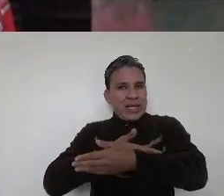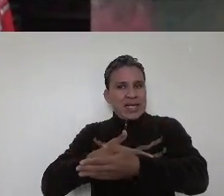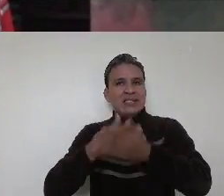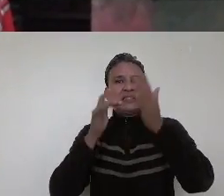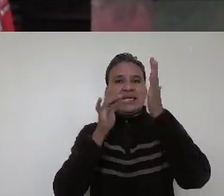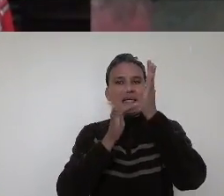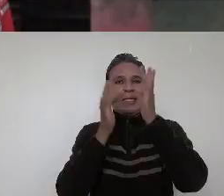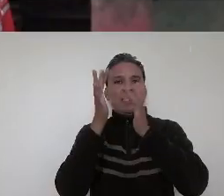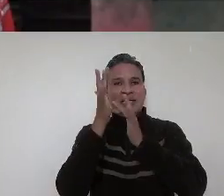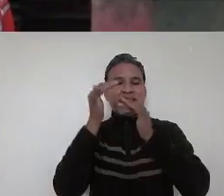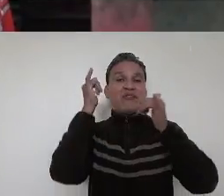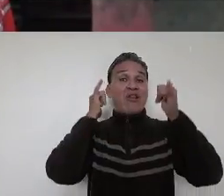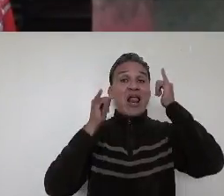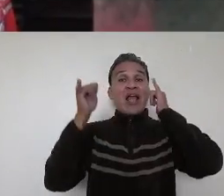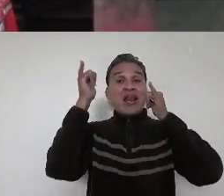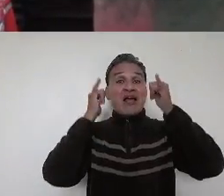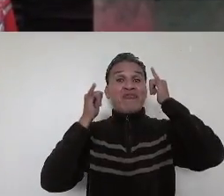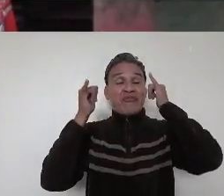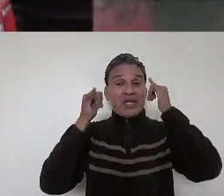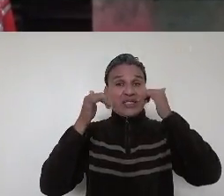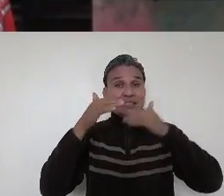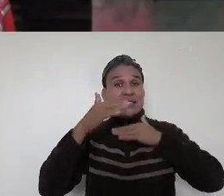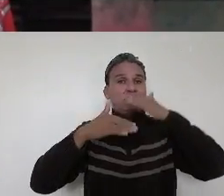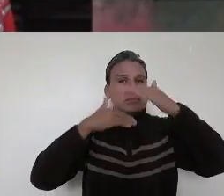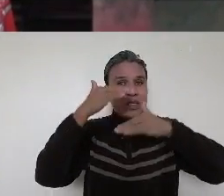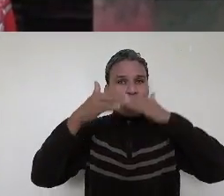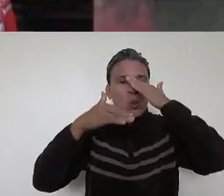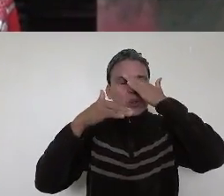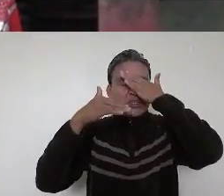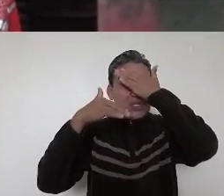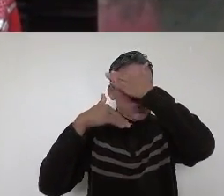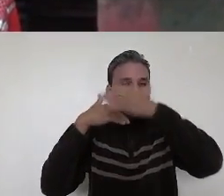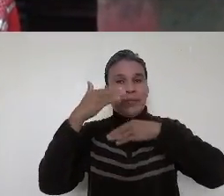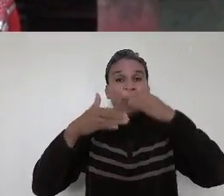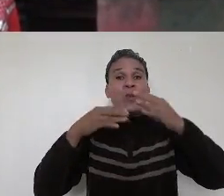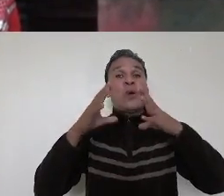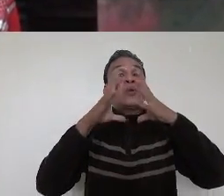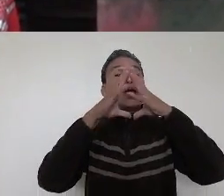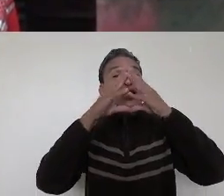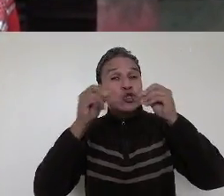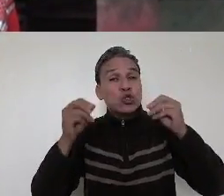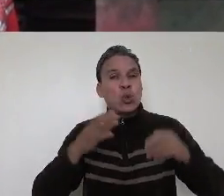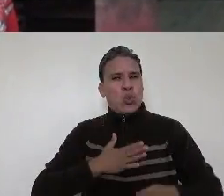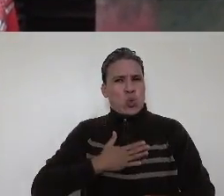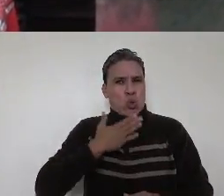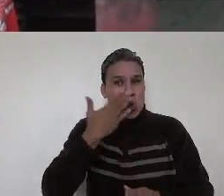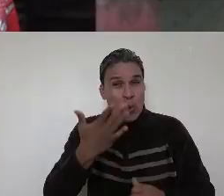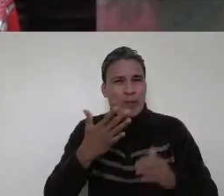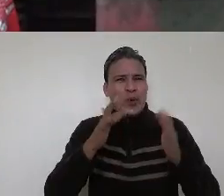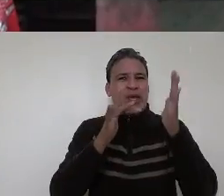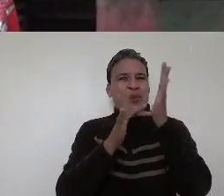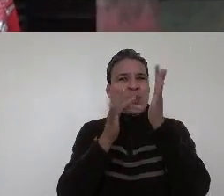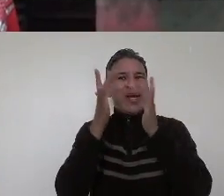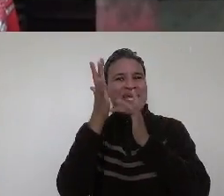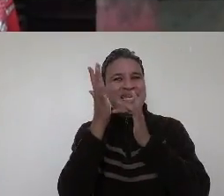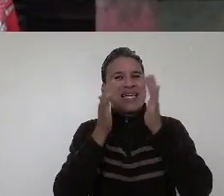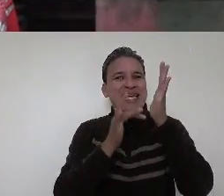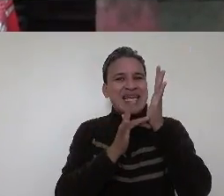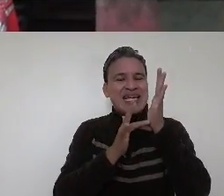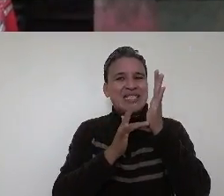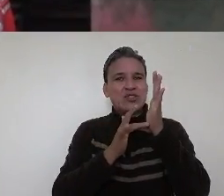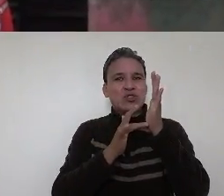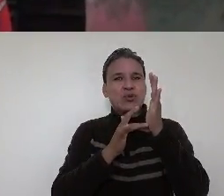la fiesta continuará, porque todo lo podemos en Cristo, que es la razón de ser de nuestra